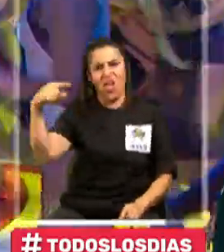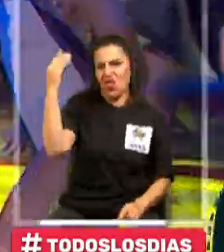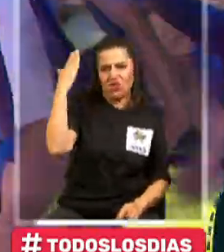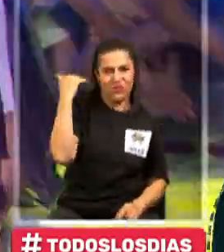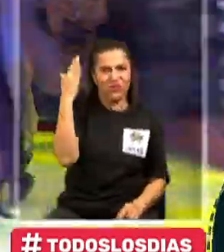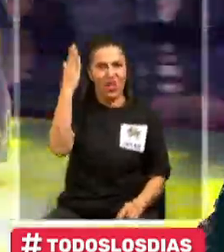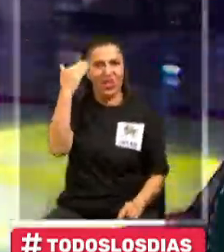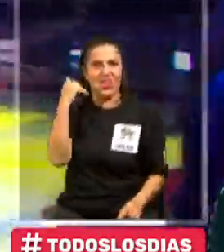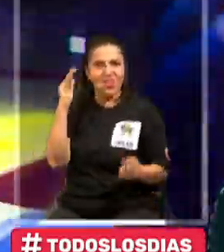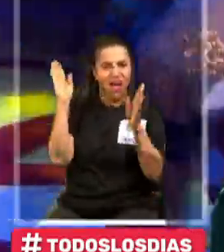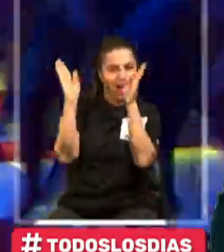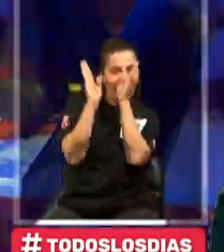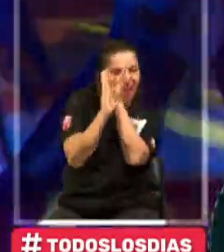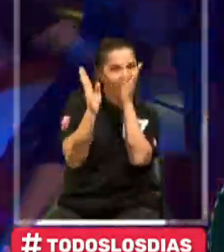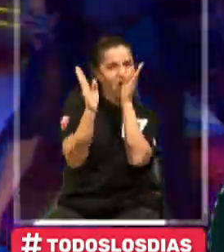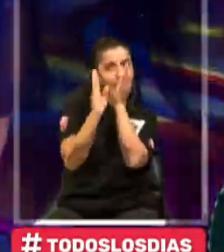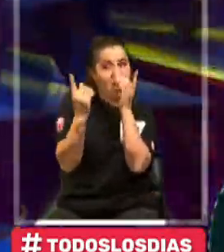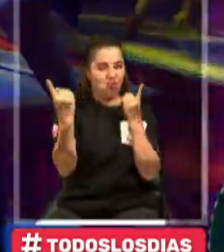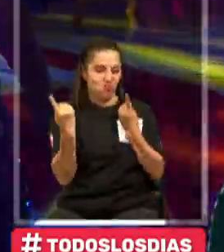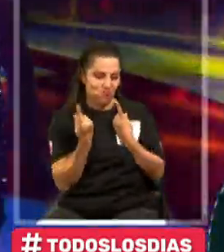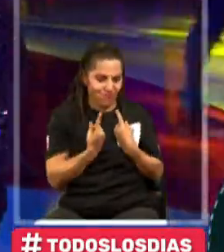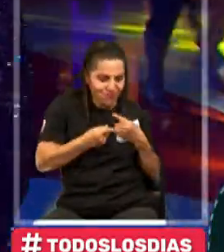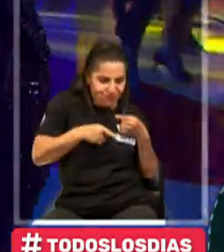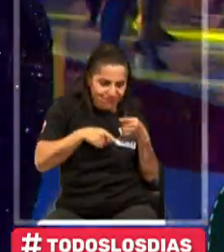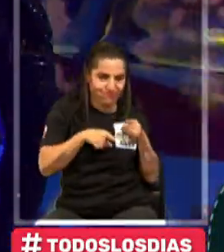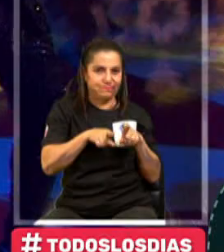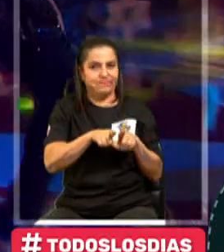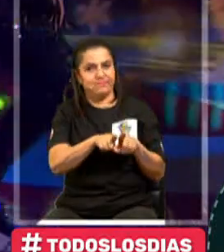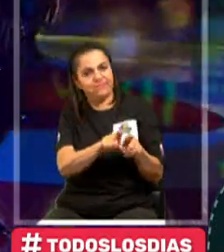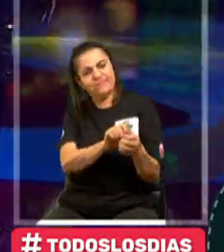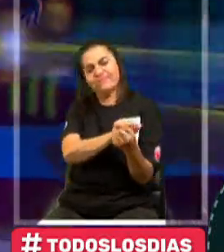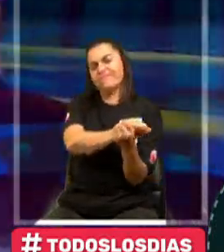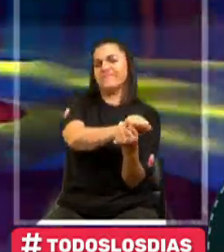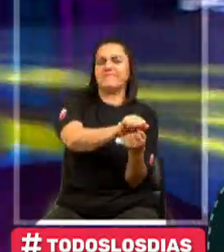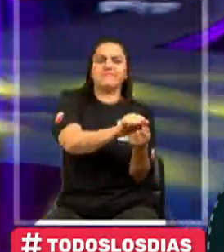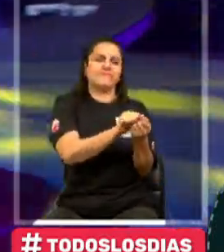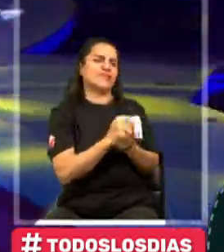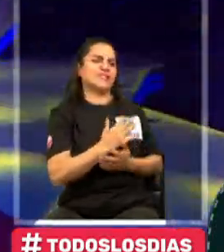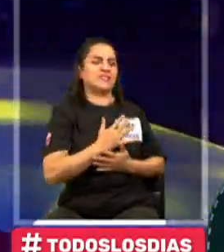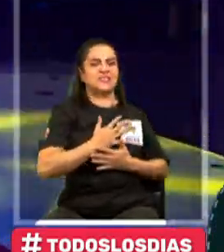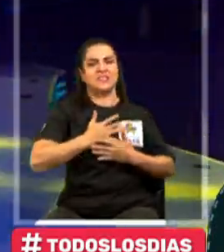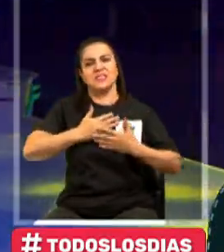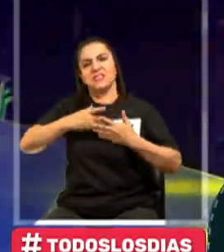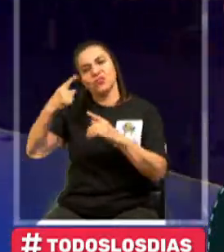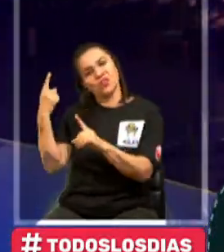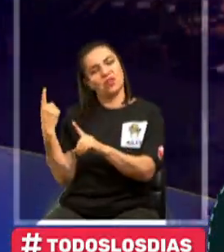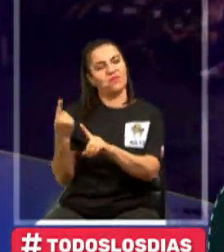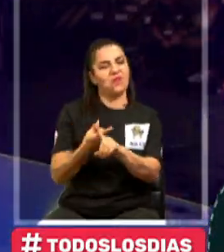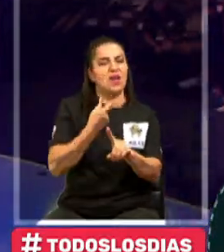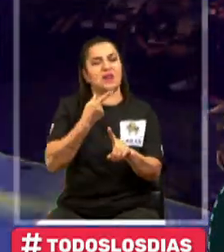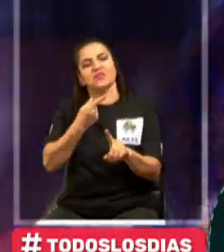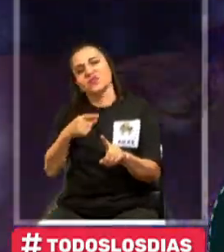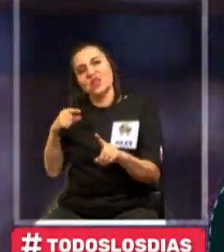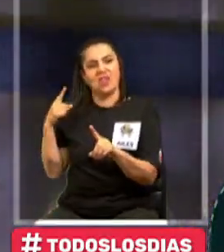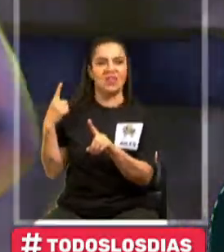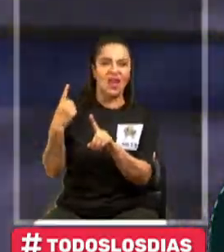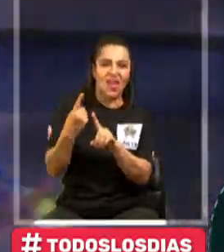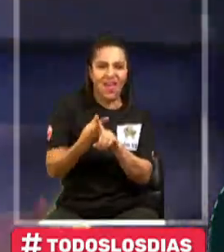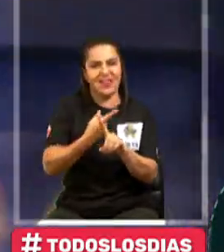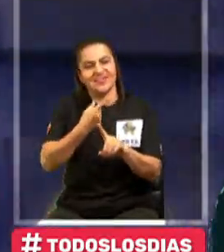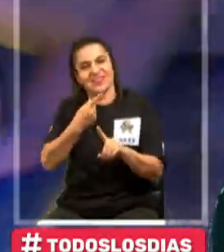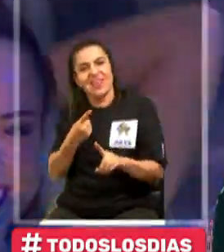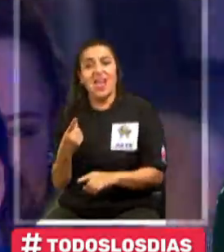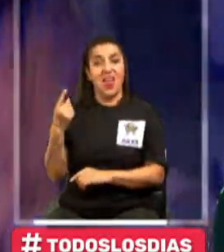A escondidas devorarlos de placer. Una, otra y otra vez.